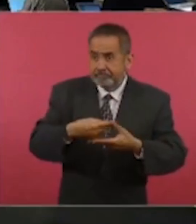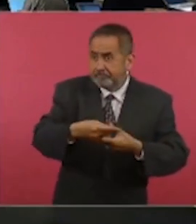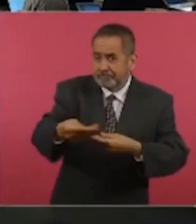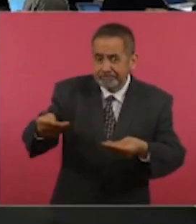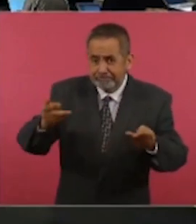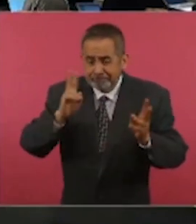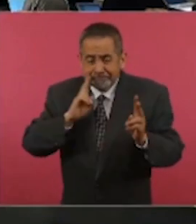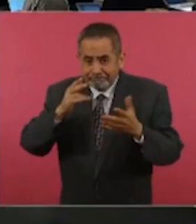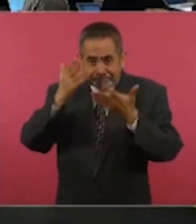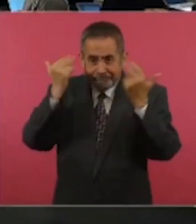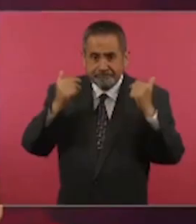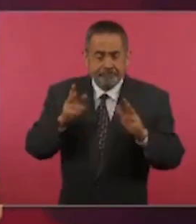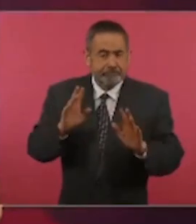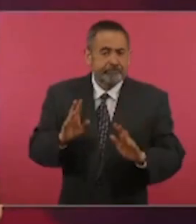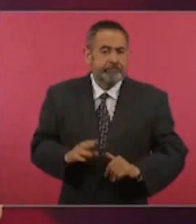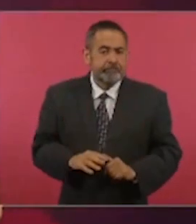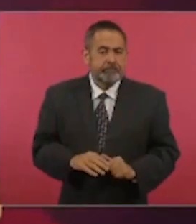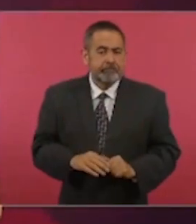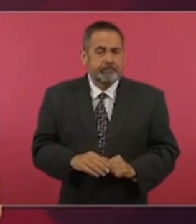distribuir,